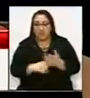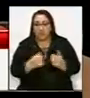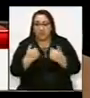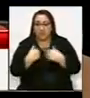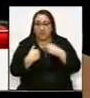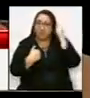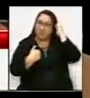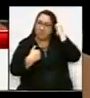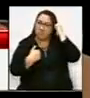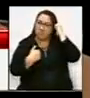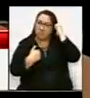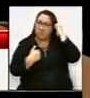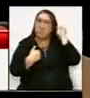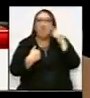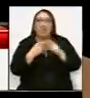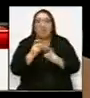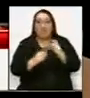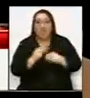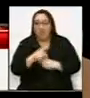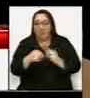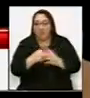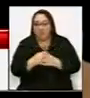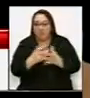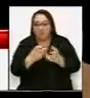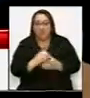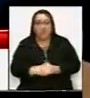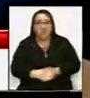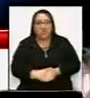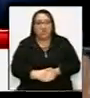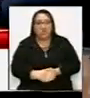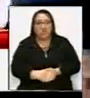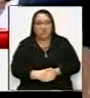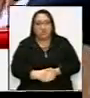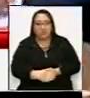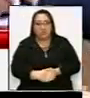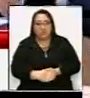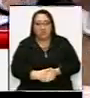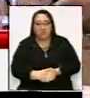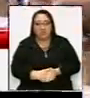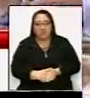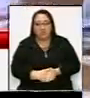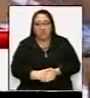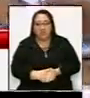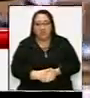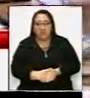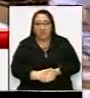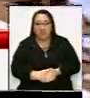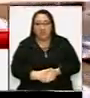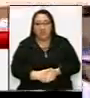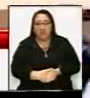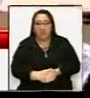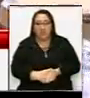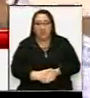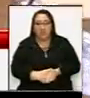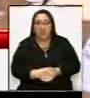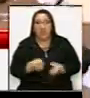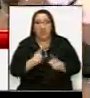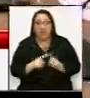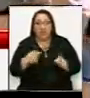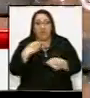cuenta lo que la ciudadanía y el electorado piensa? Sin embargo,